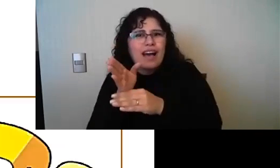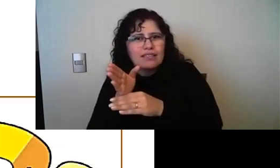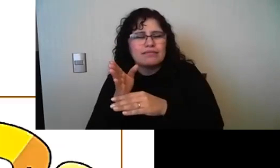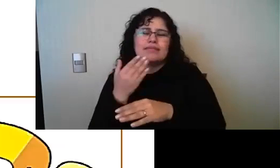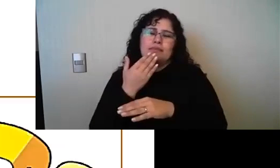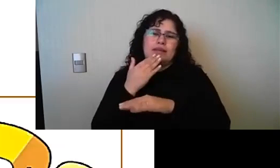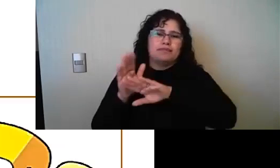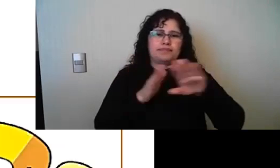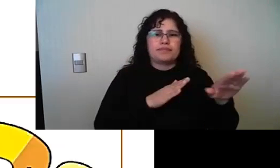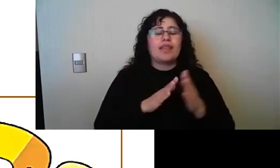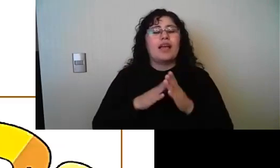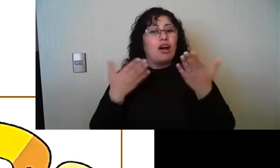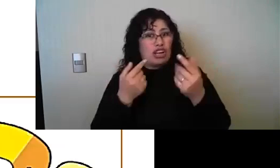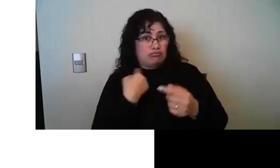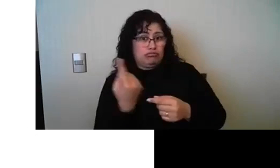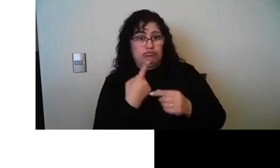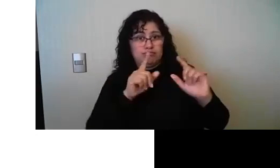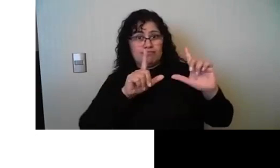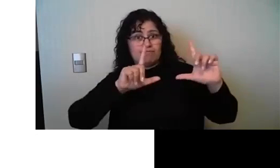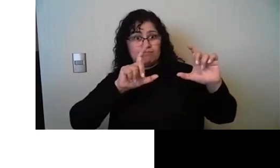esta imagen de acá,